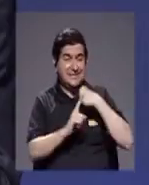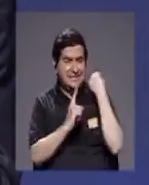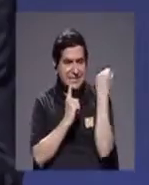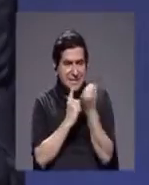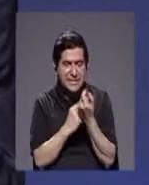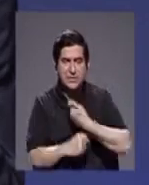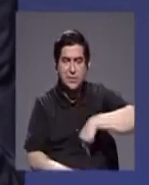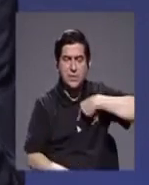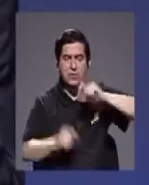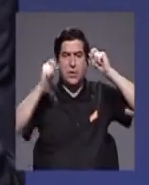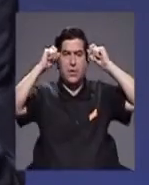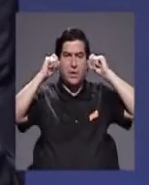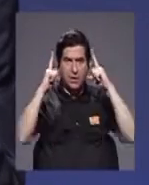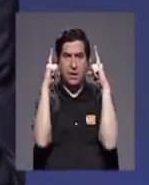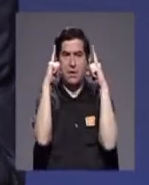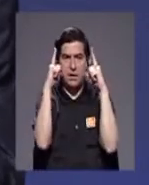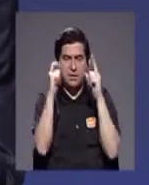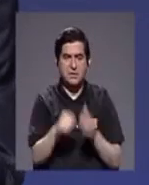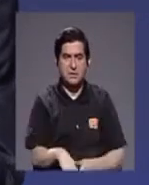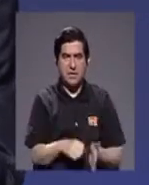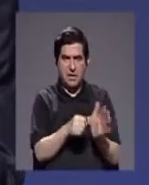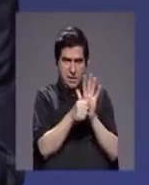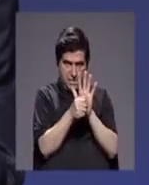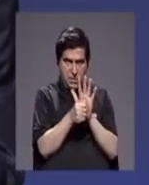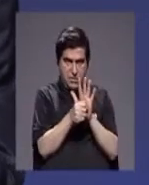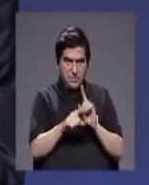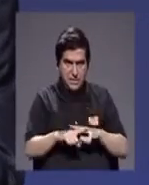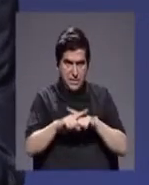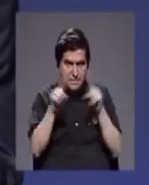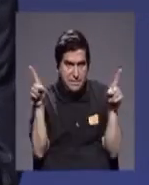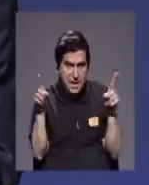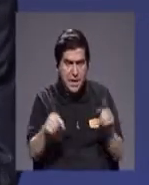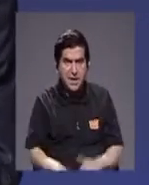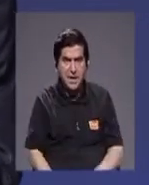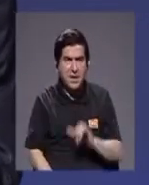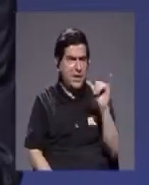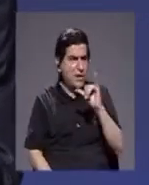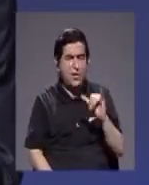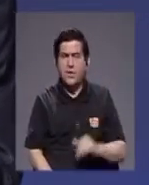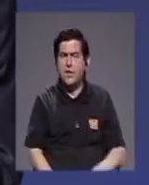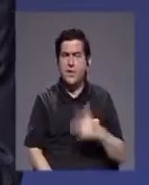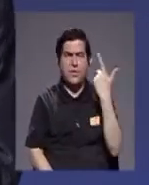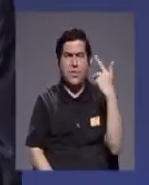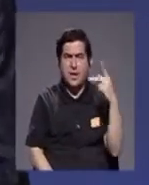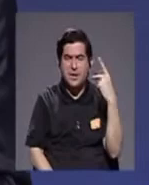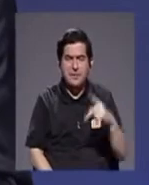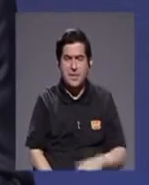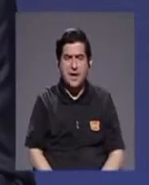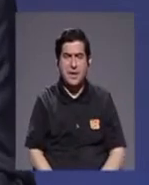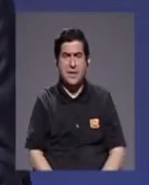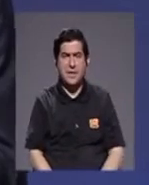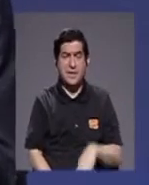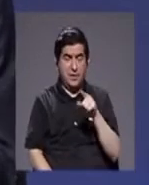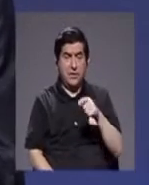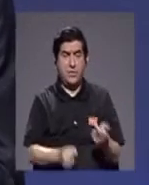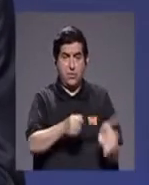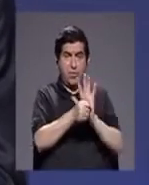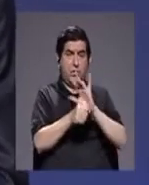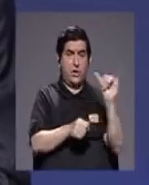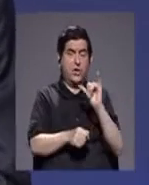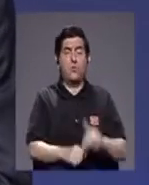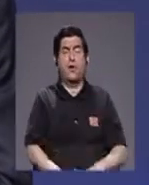ha alertado del COVID, pero resulta que los mismos factores de riesgo para el COVID son los factores de riesgo para la